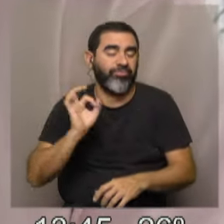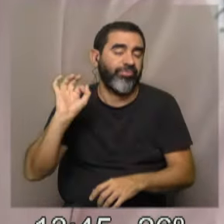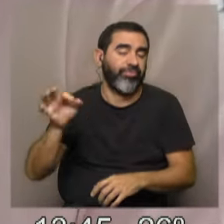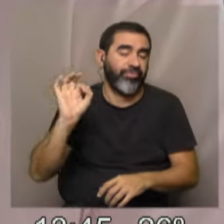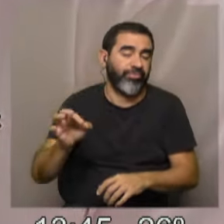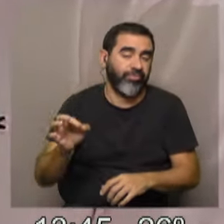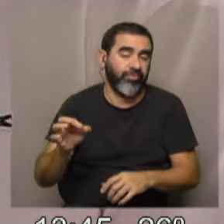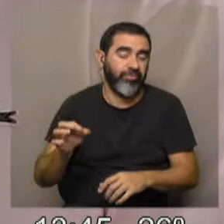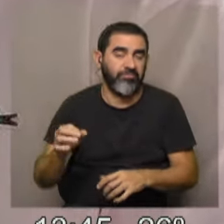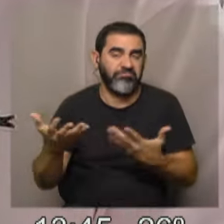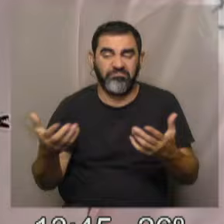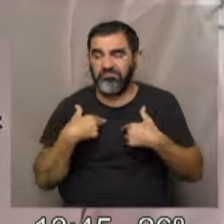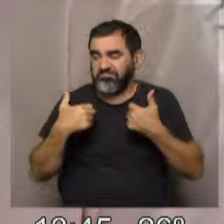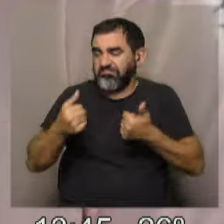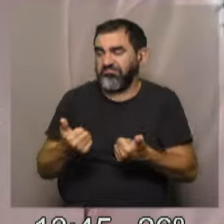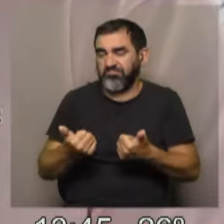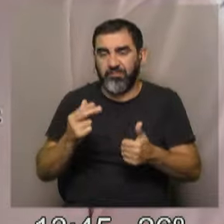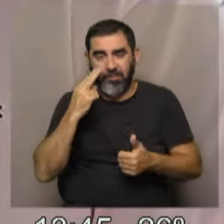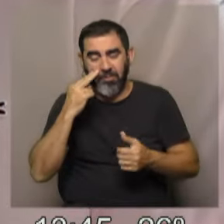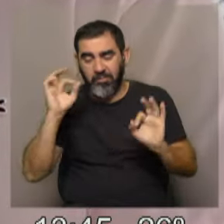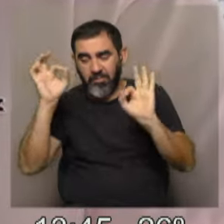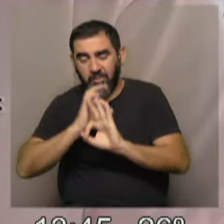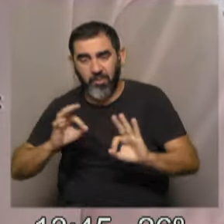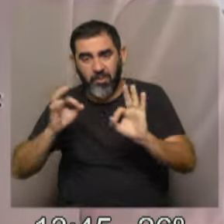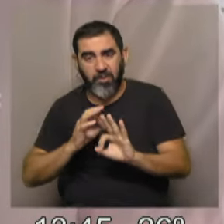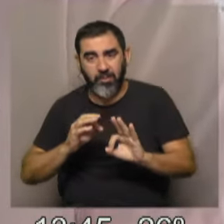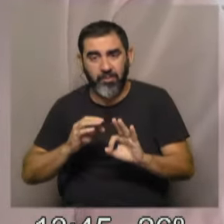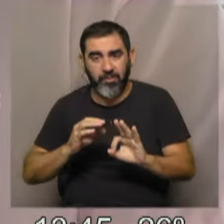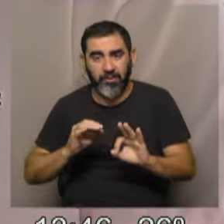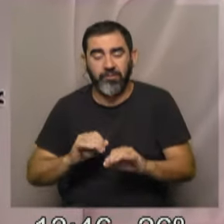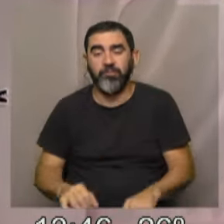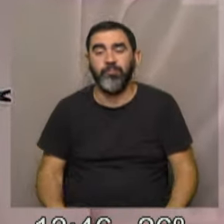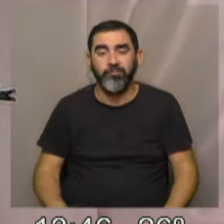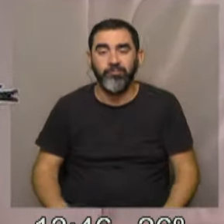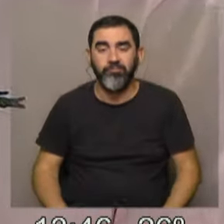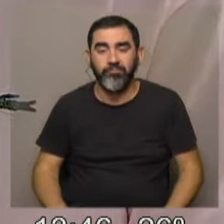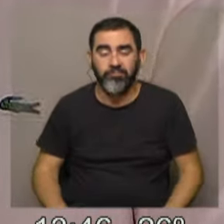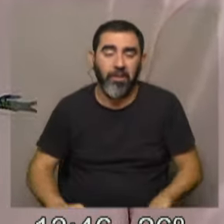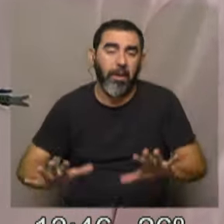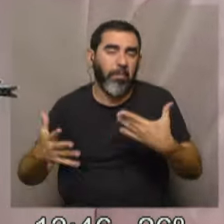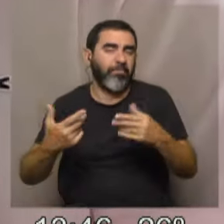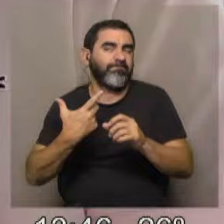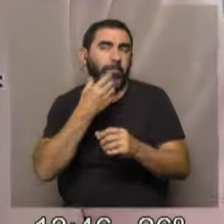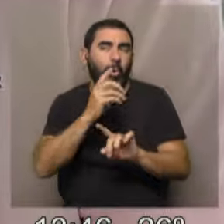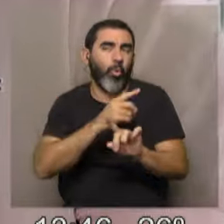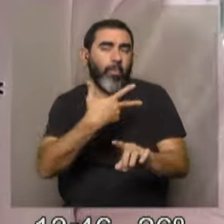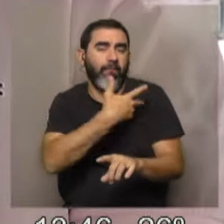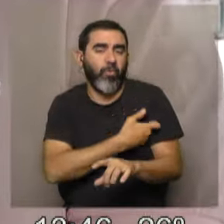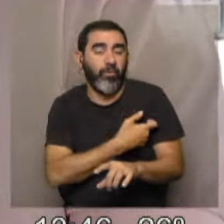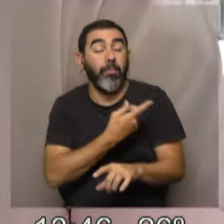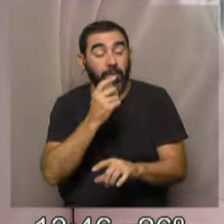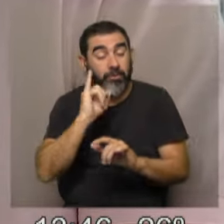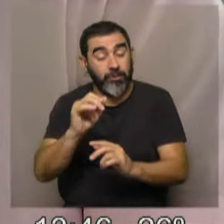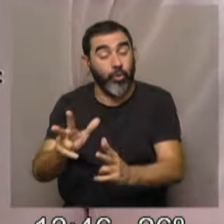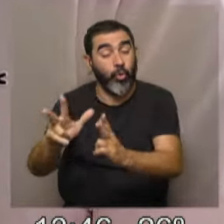descansadas en decir, bueno, si la pasamos con síntomas leves, quizás no nos vacunemos. Pero bueno, lo que sí nos